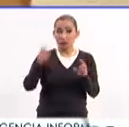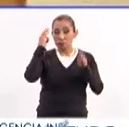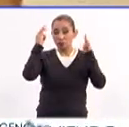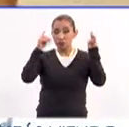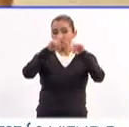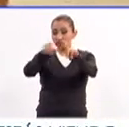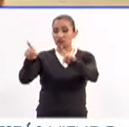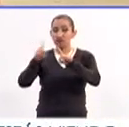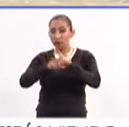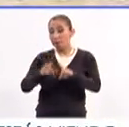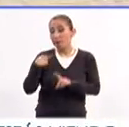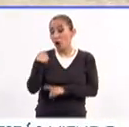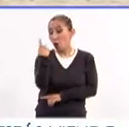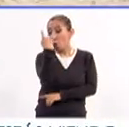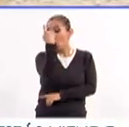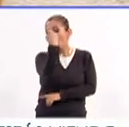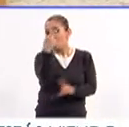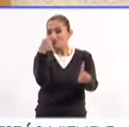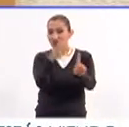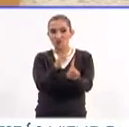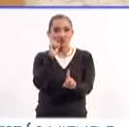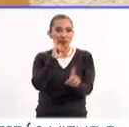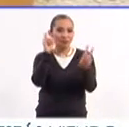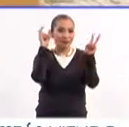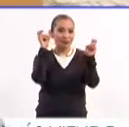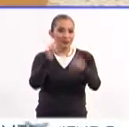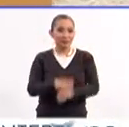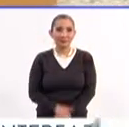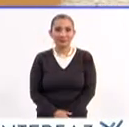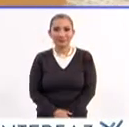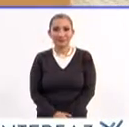museos, pero solo hay uno dedicado a la mujer.